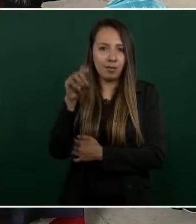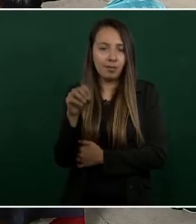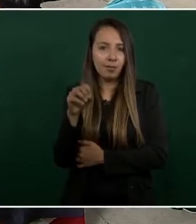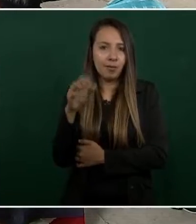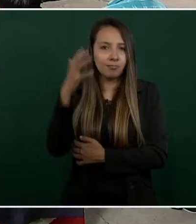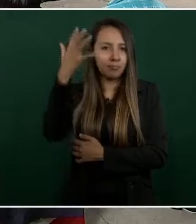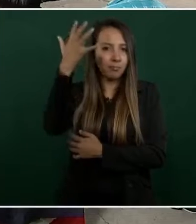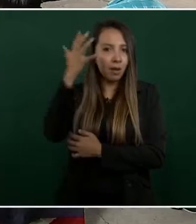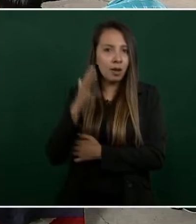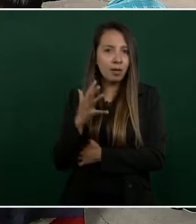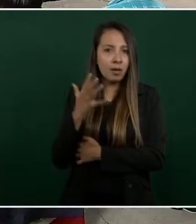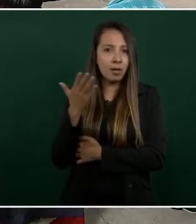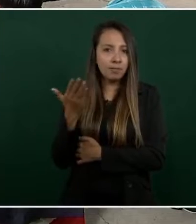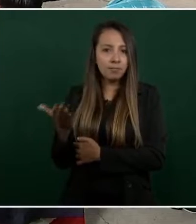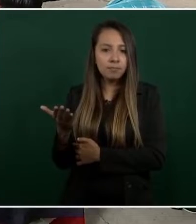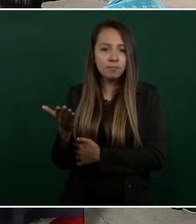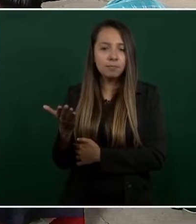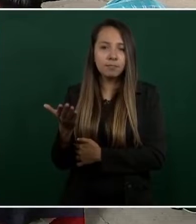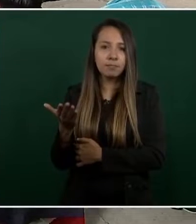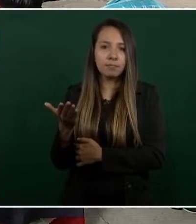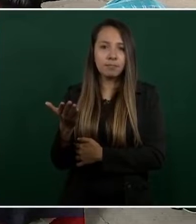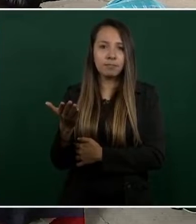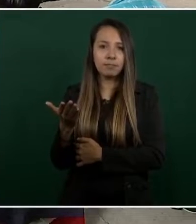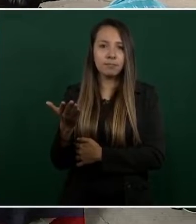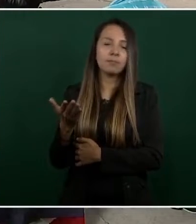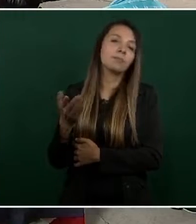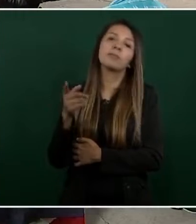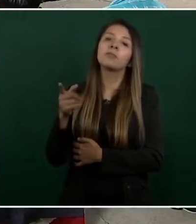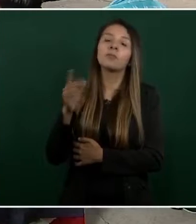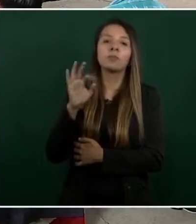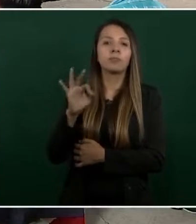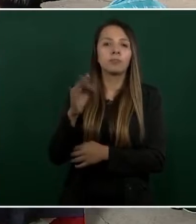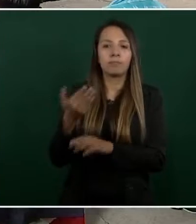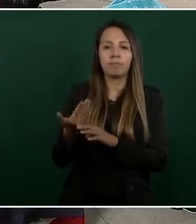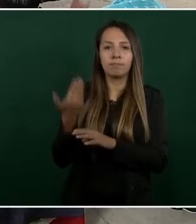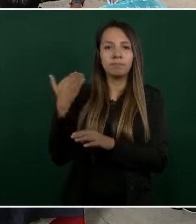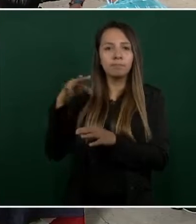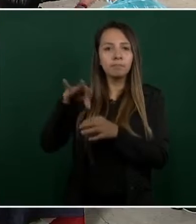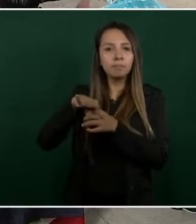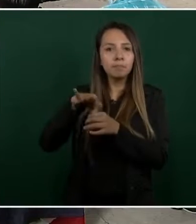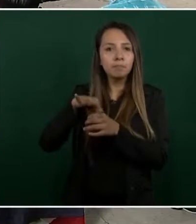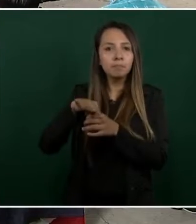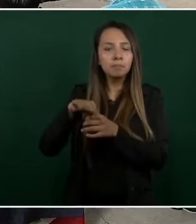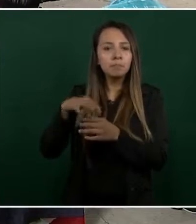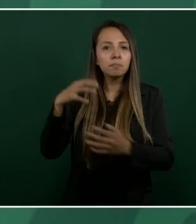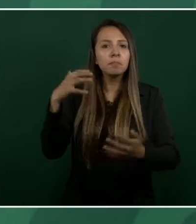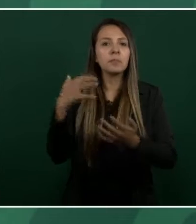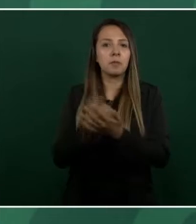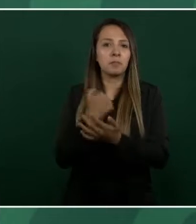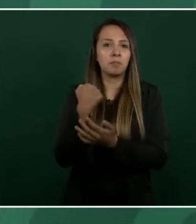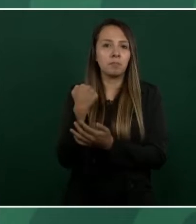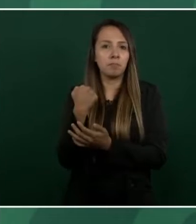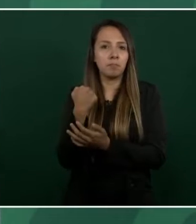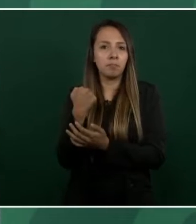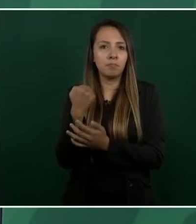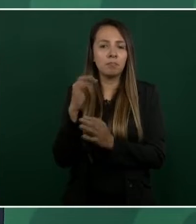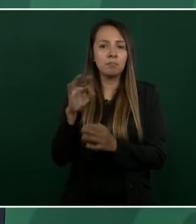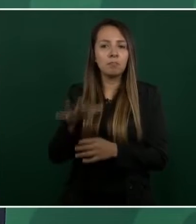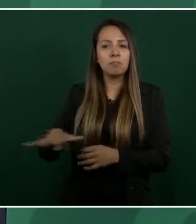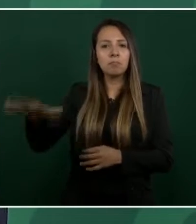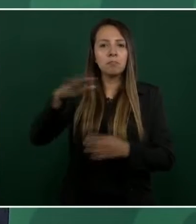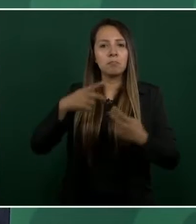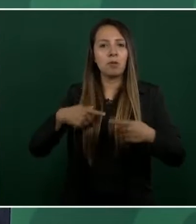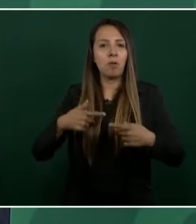Marina del Pilar fue electa de manera democrática por el